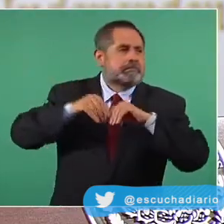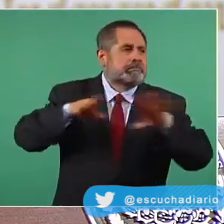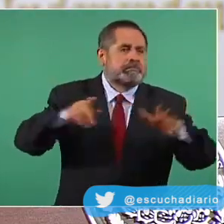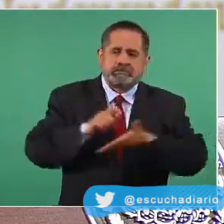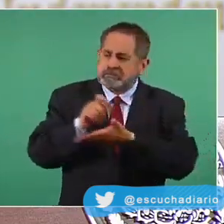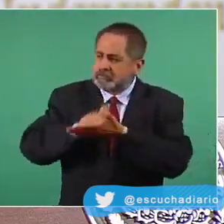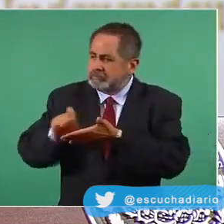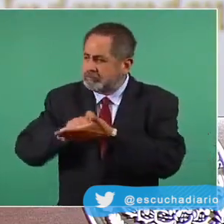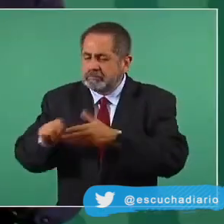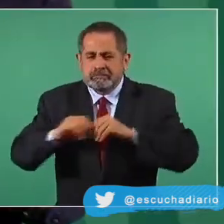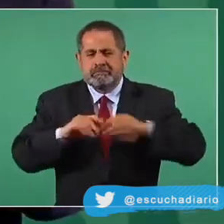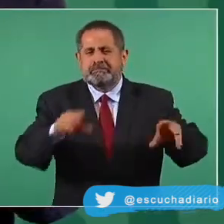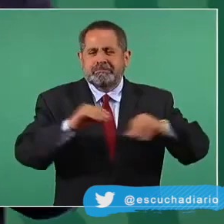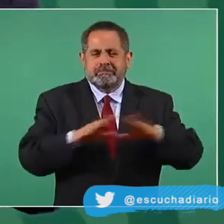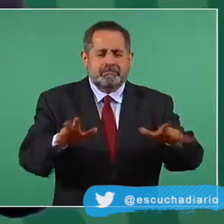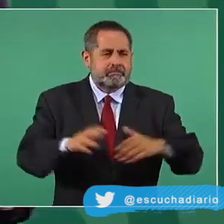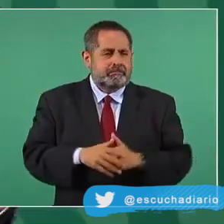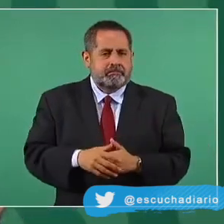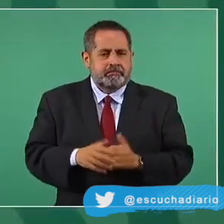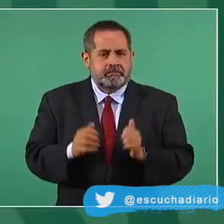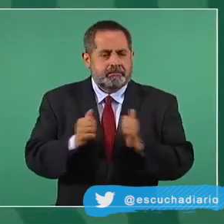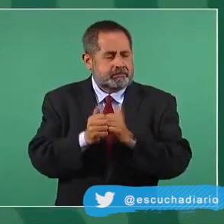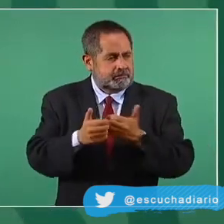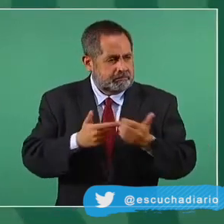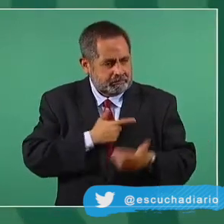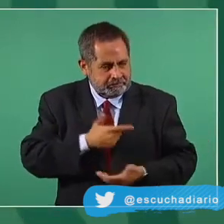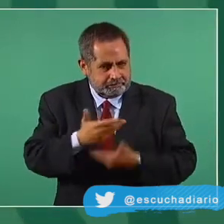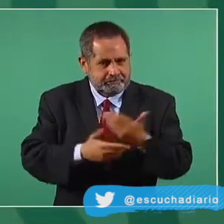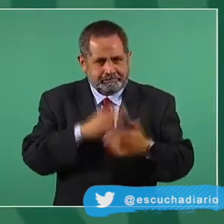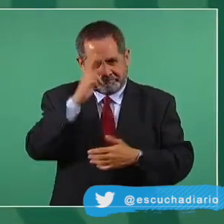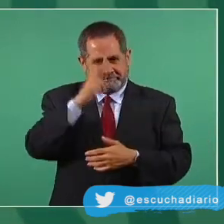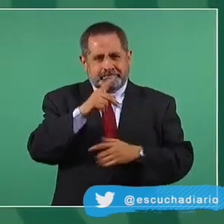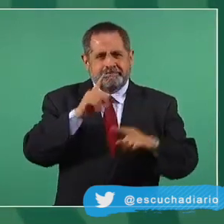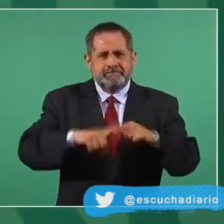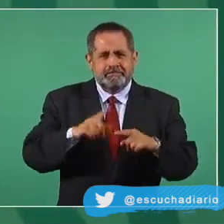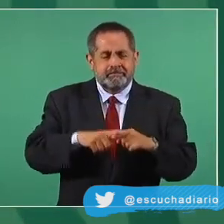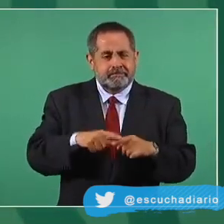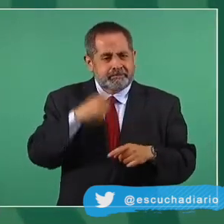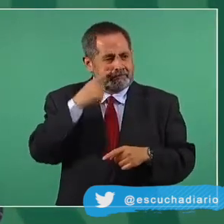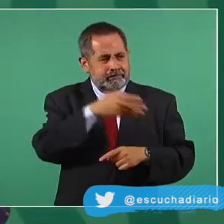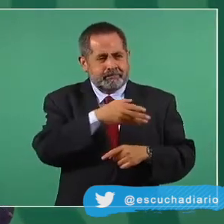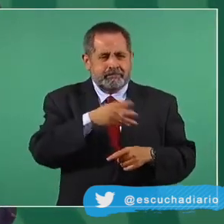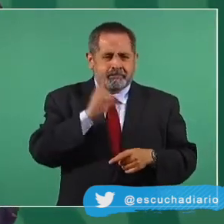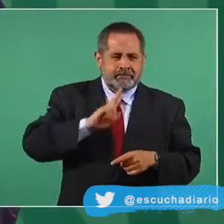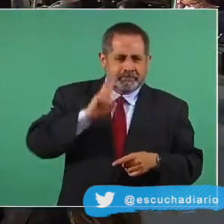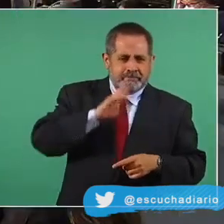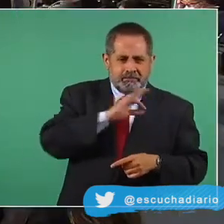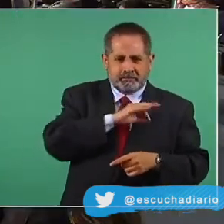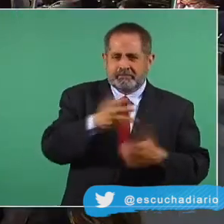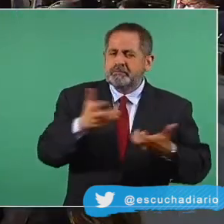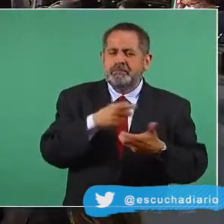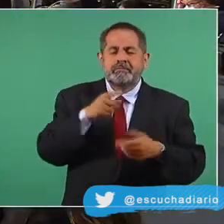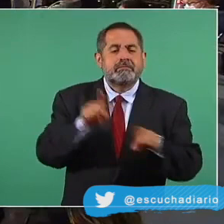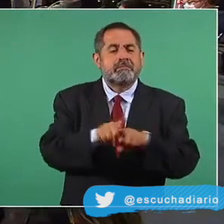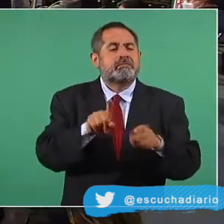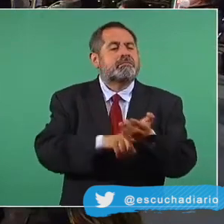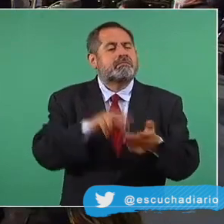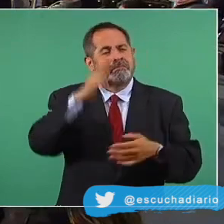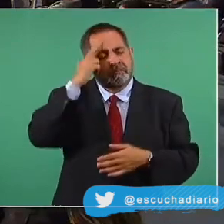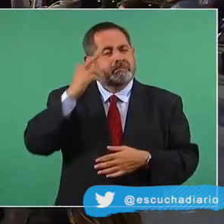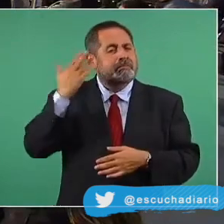gustaría, con todo respeto, que se metieran con un reportaje ahora